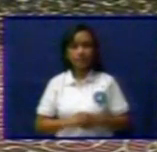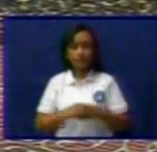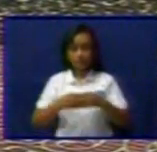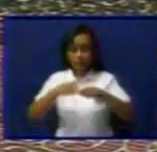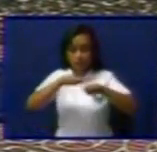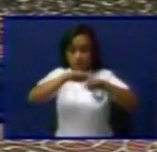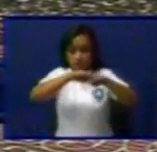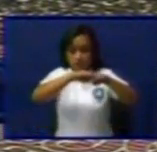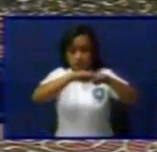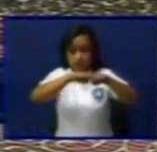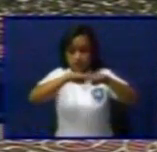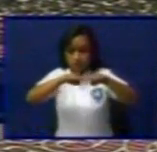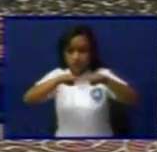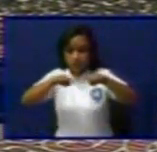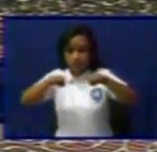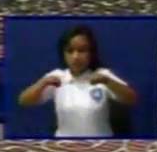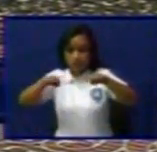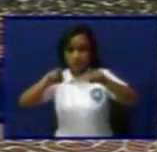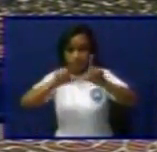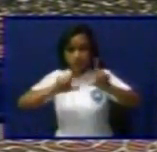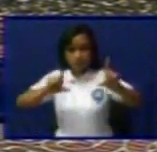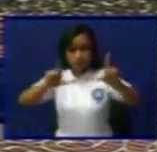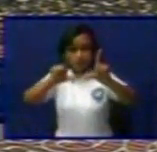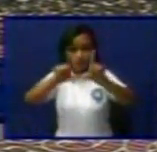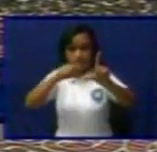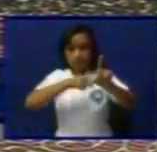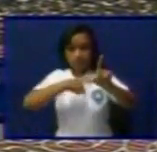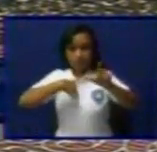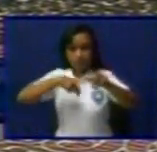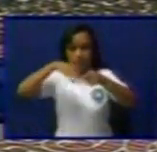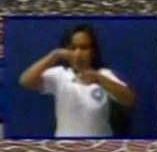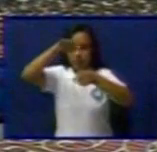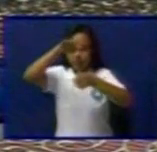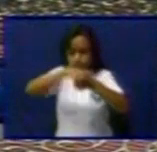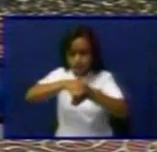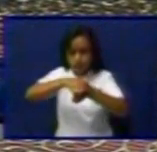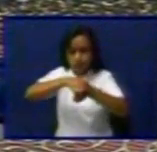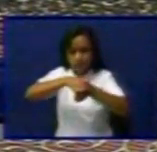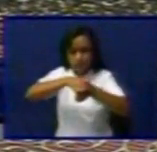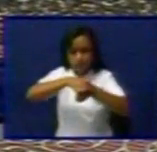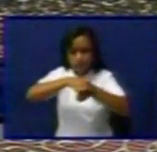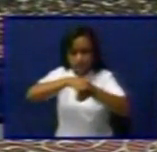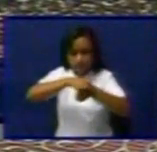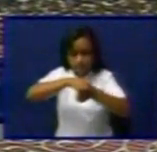La superficie de estas zonas será aplanada.